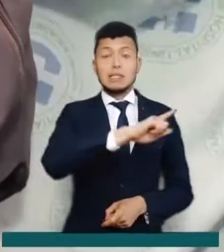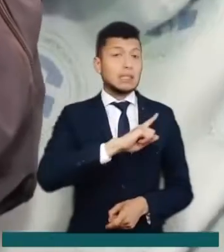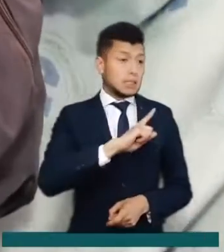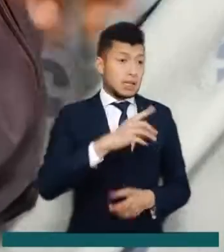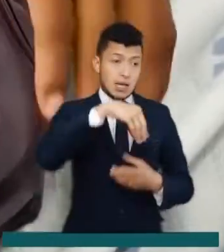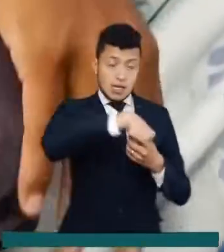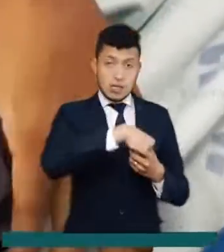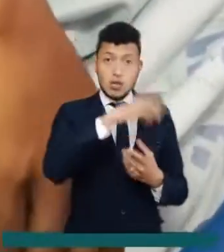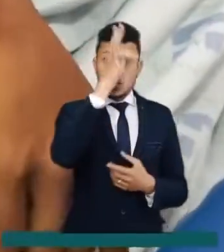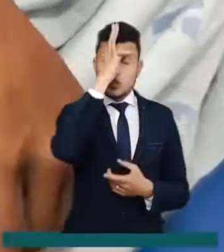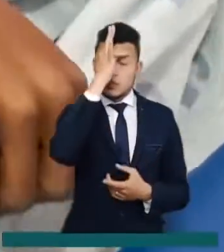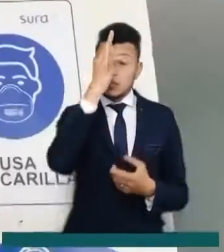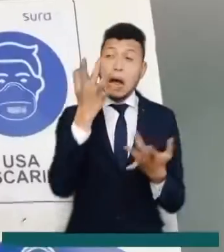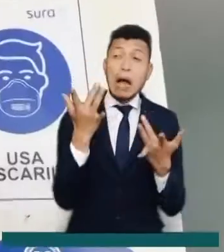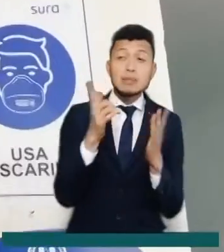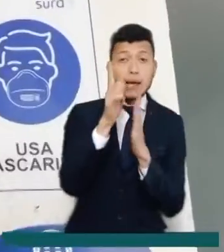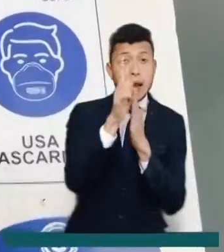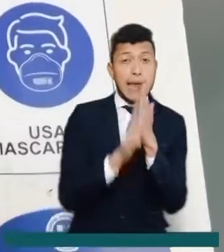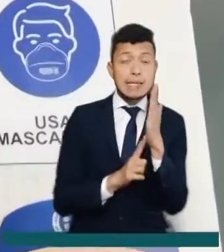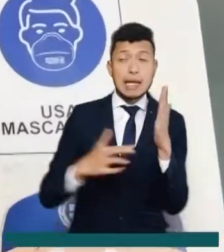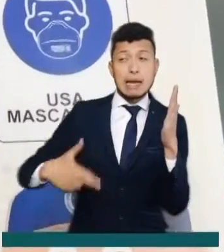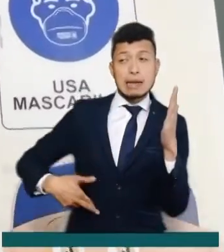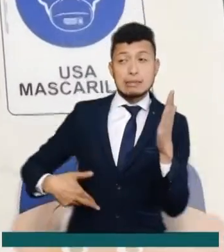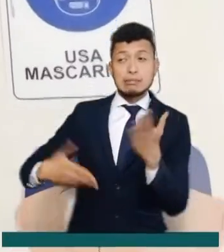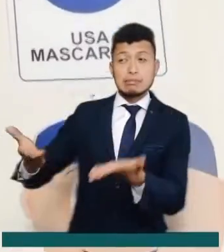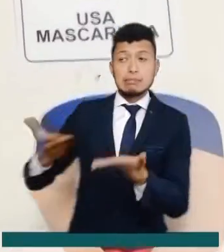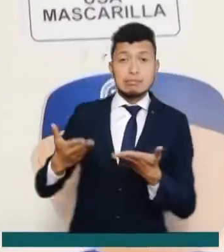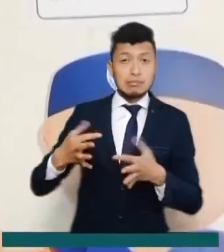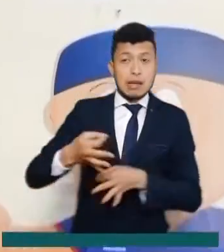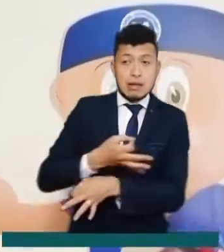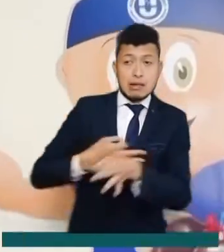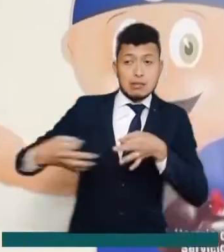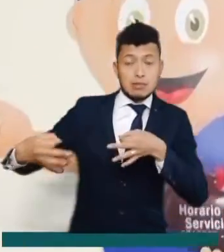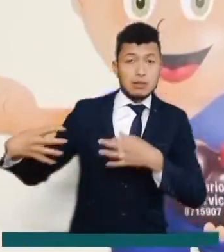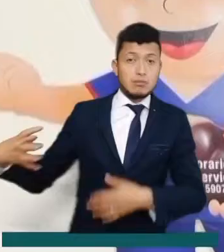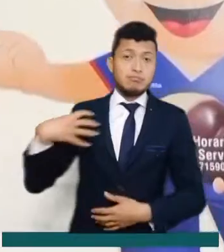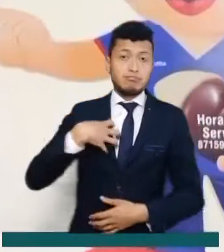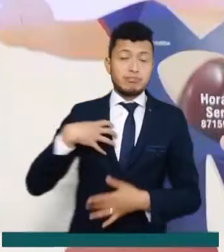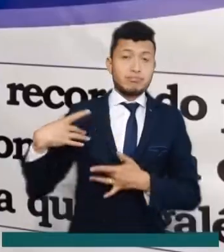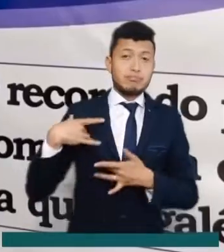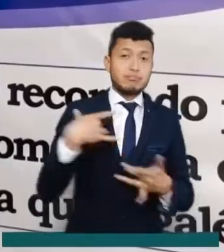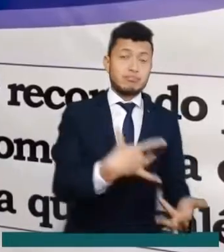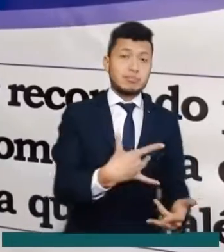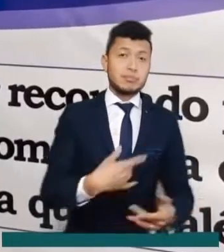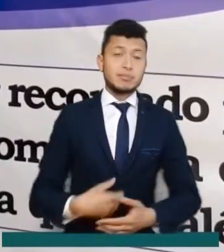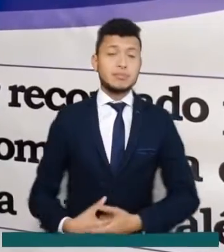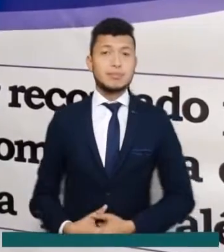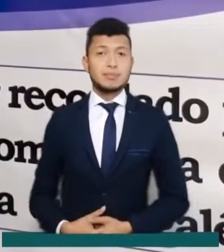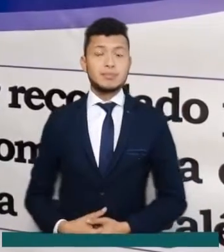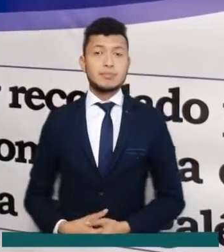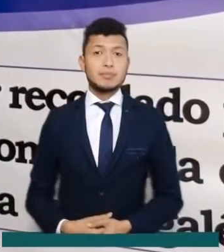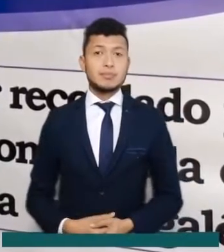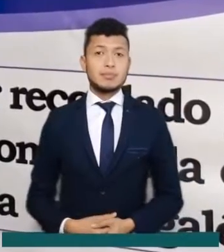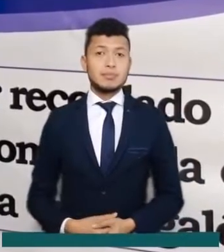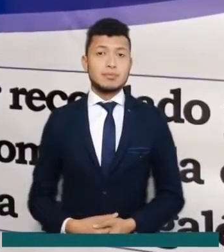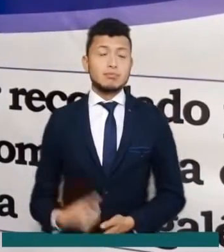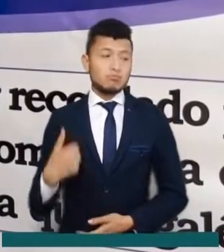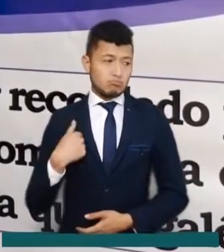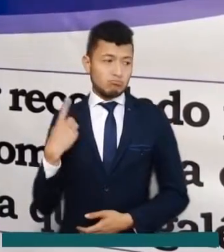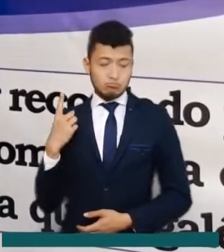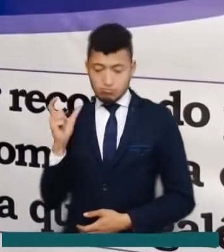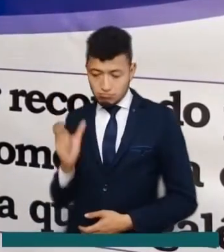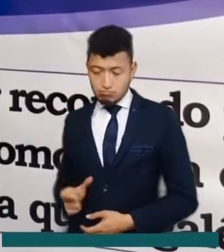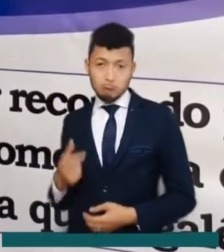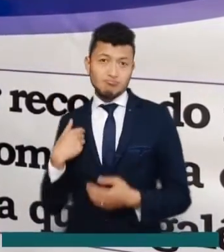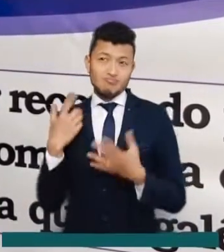en el departamento que ocupan un lugar en una larga lista de espera para un trasplante de riñón. Soy una persona que